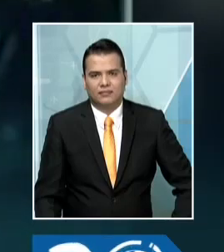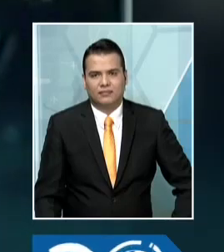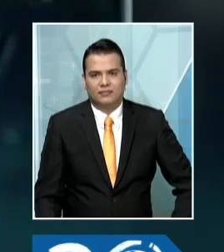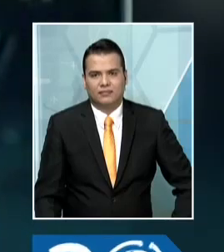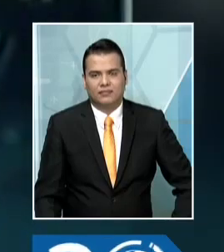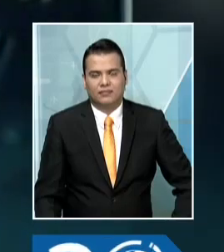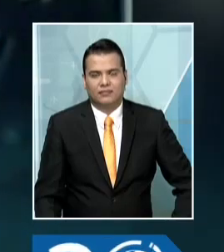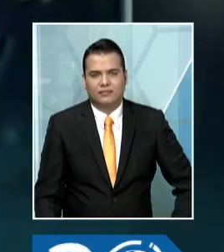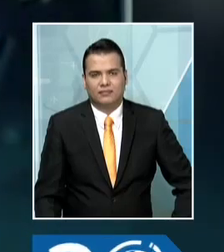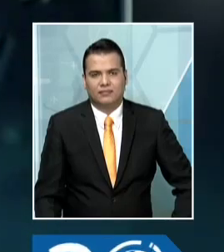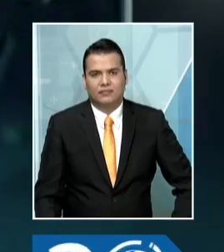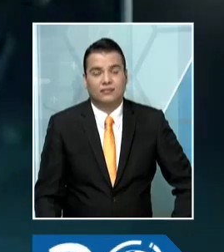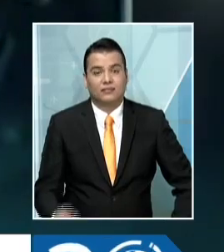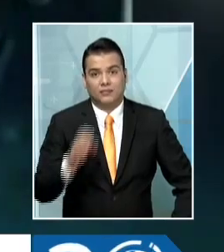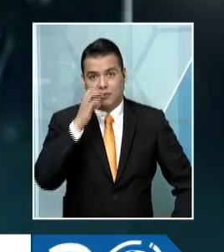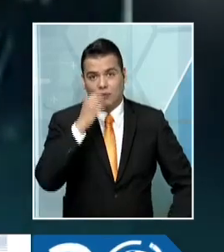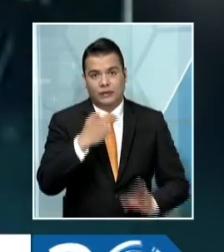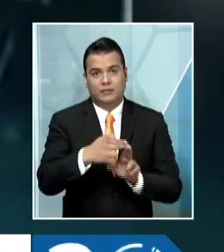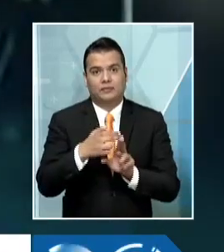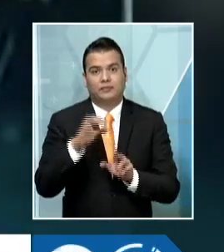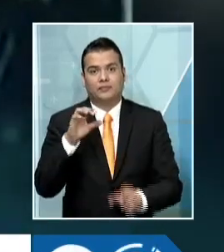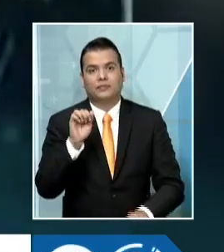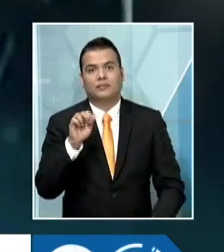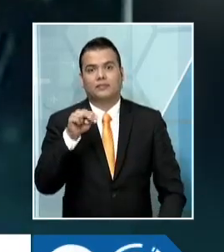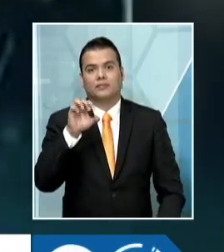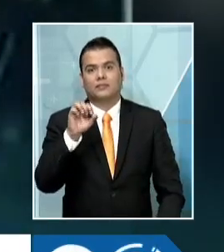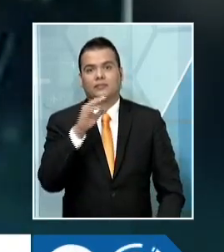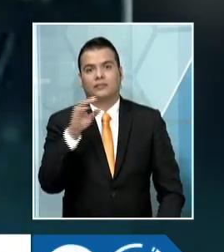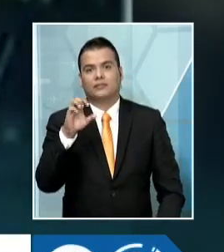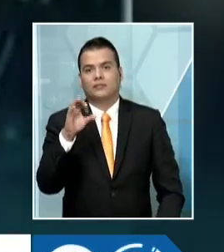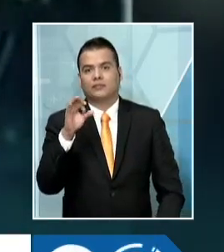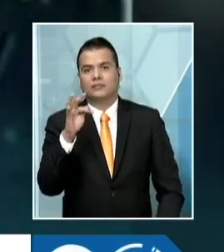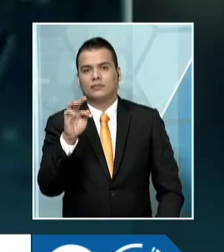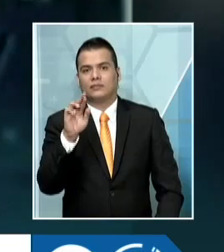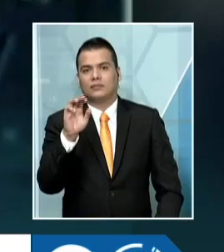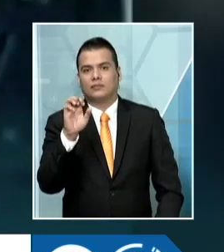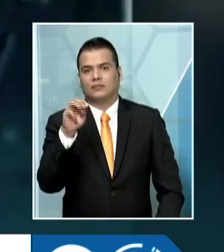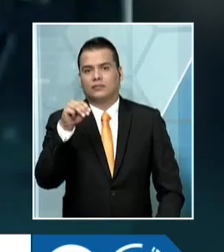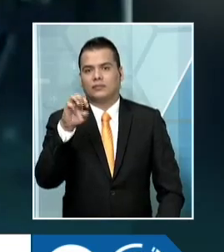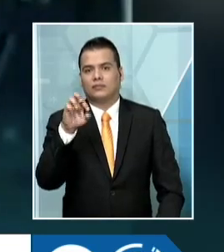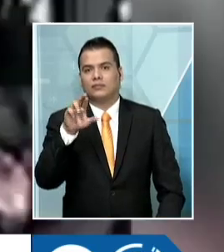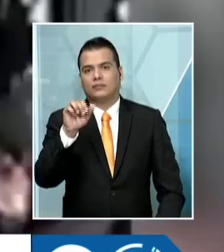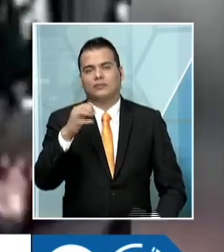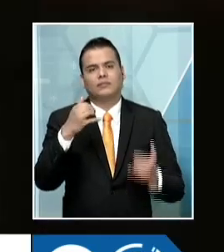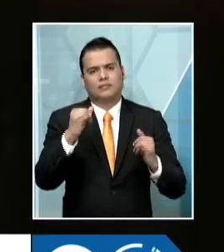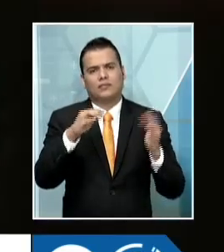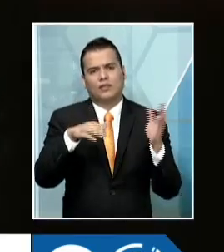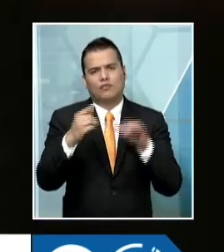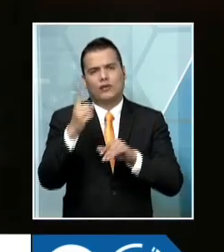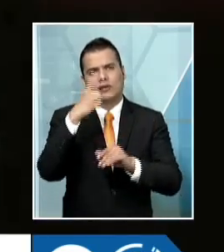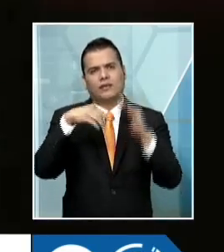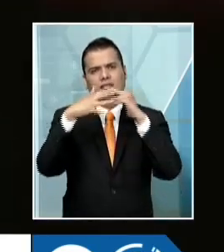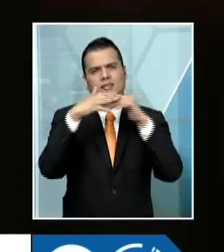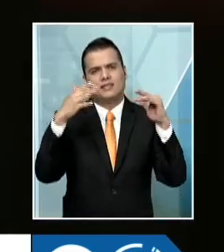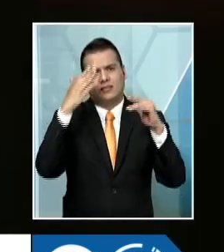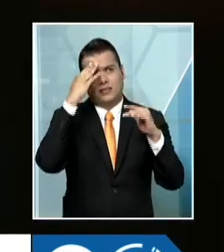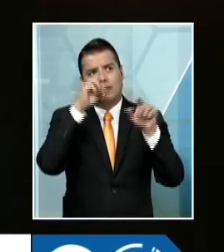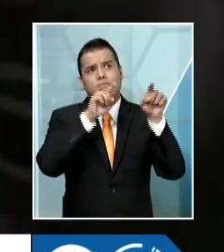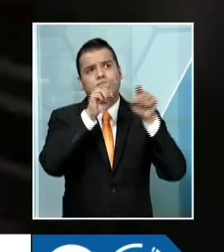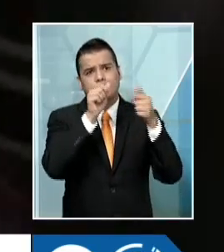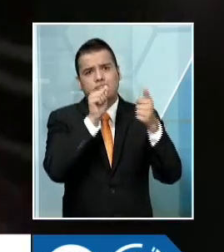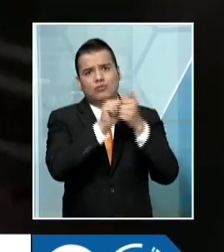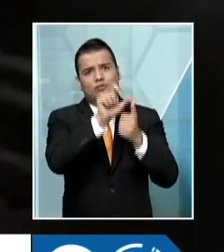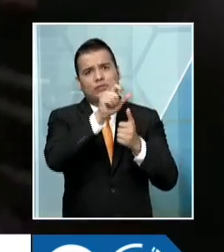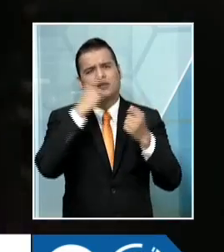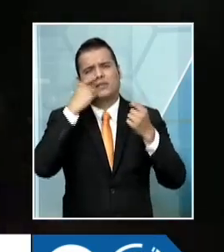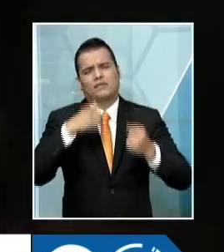¡Algoda! El Cano Estremera se cambió de barrio. El dueño del Soneo se fue con su fraseo al cielo las estrellas donde alumbran sus referentes Ismael Rivera